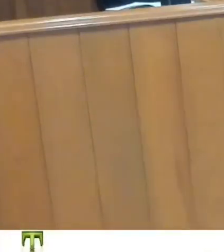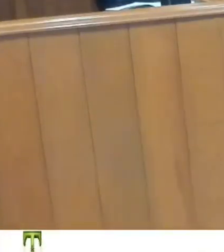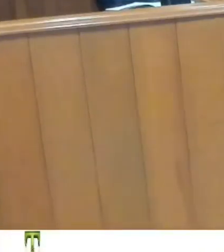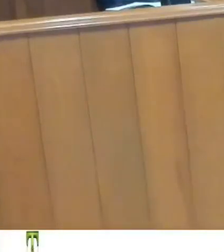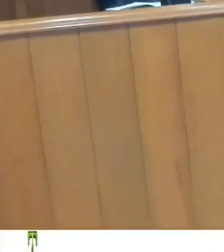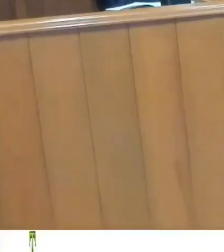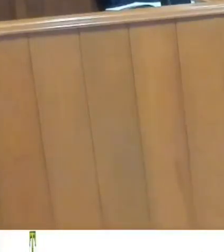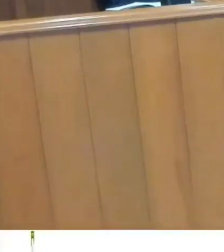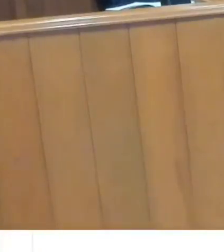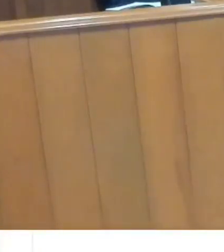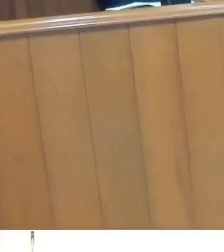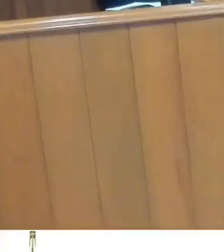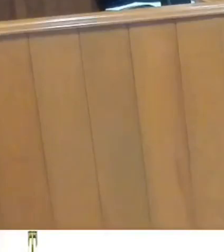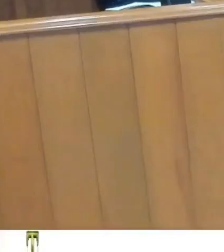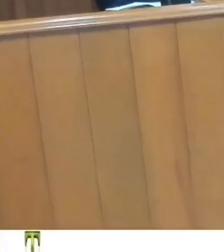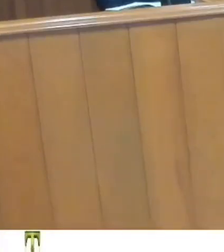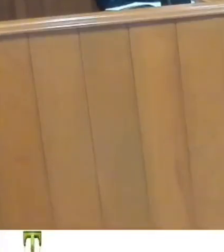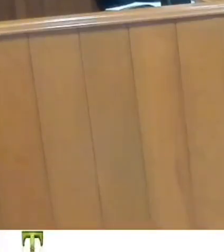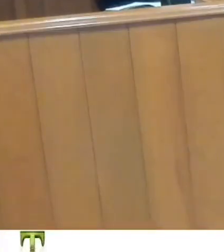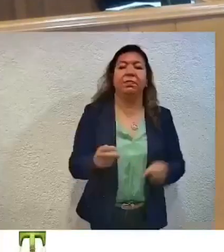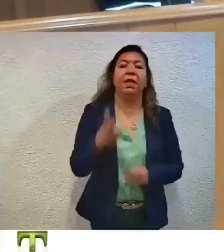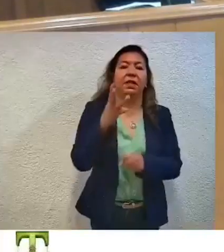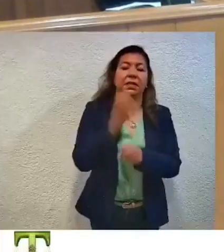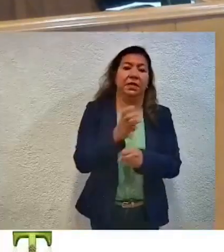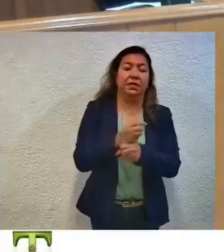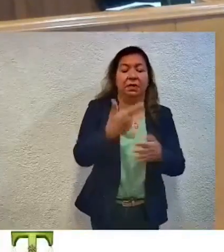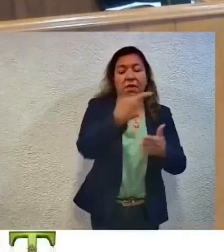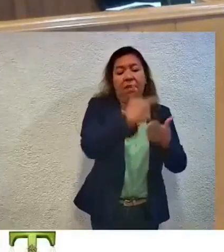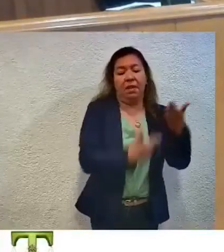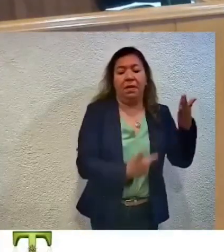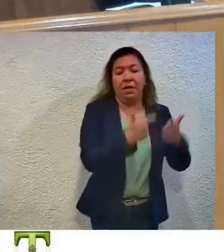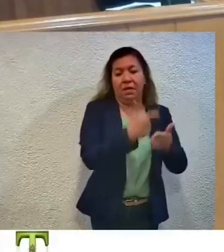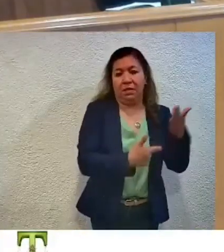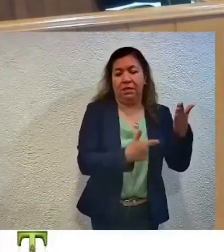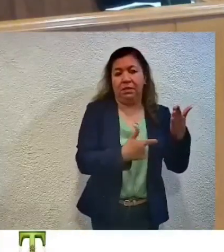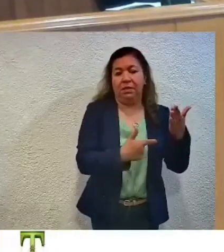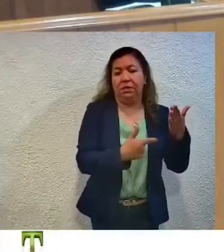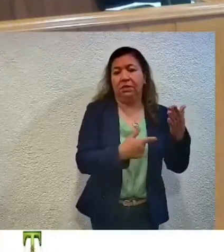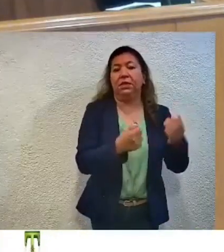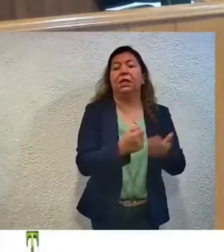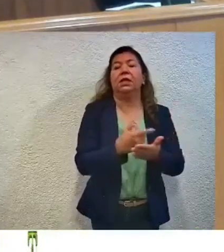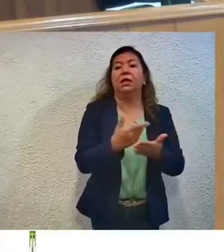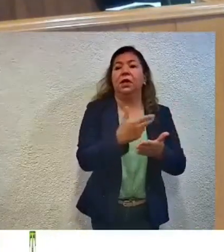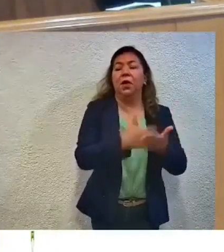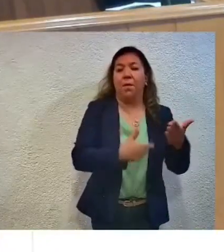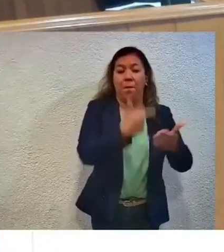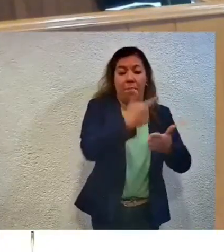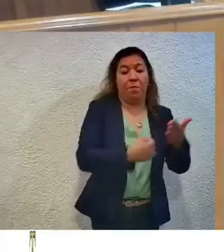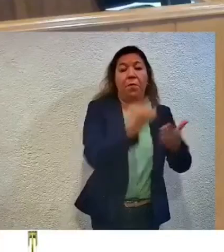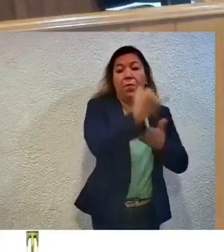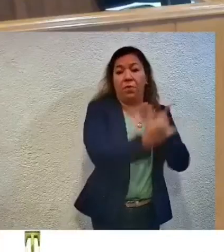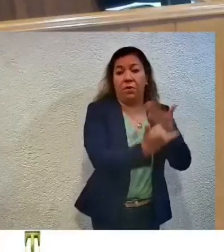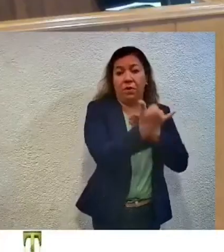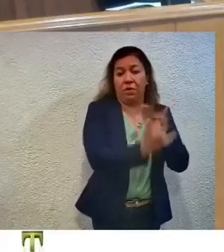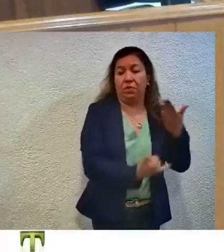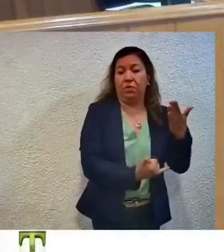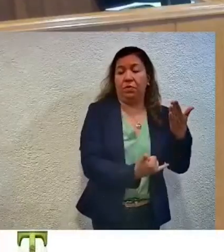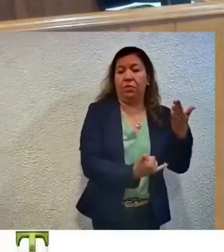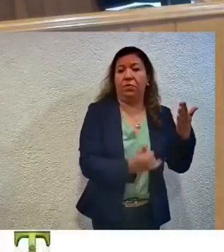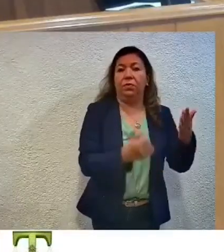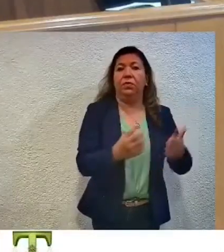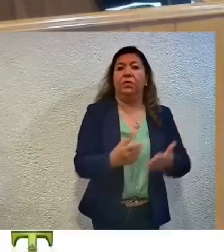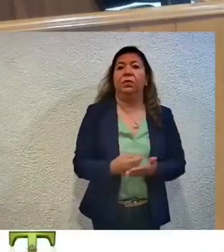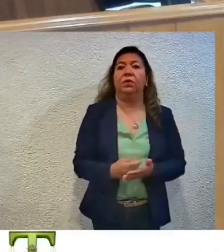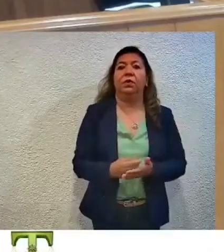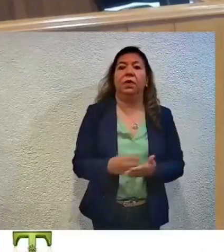derecho corresponde. El tercer asunto listado para analizar y resolver corresponde a un proyecto de resolución relativo